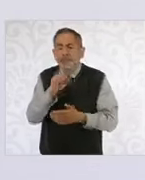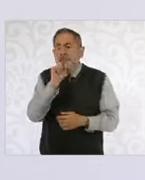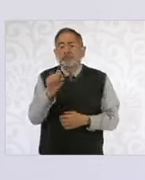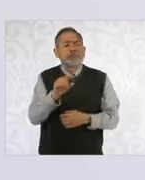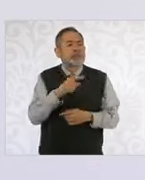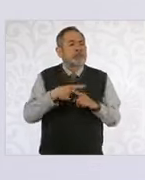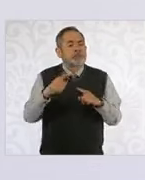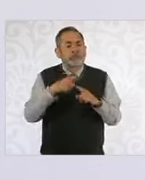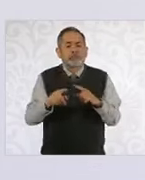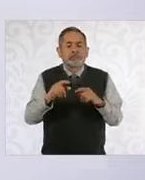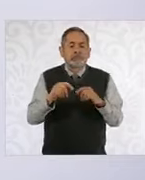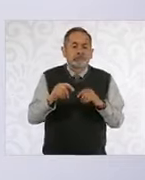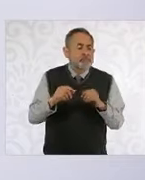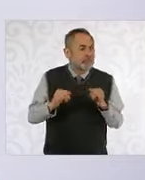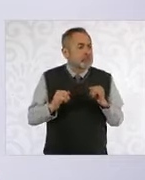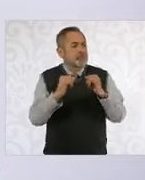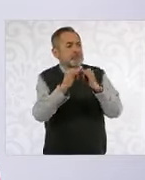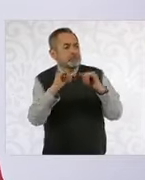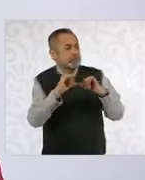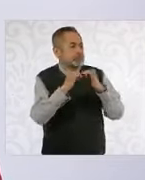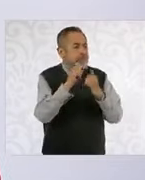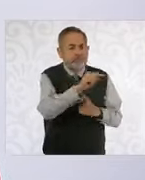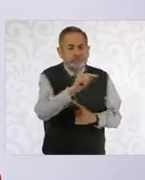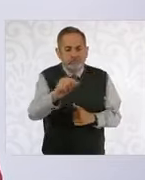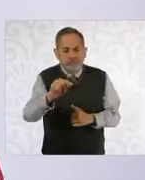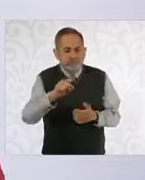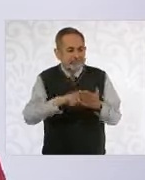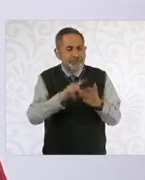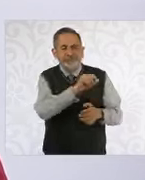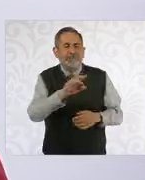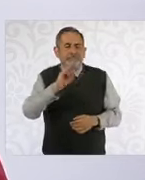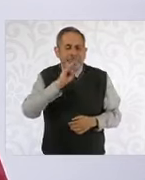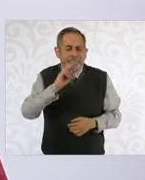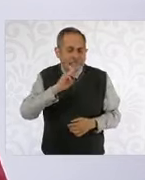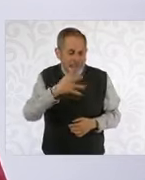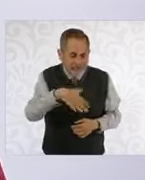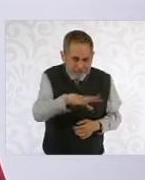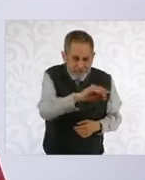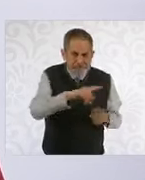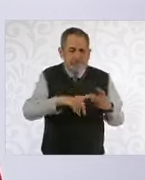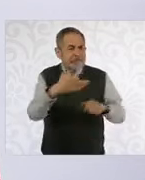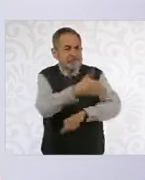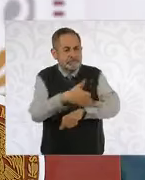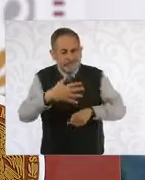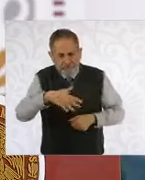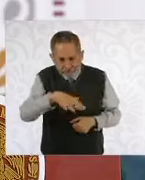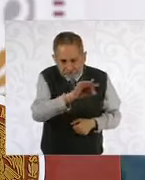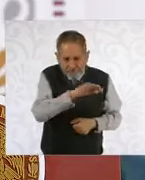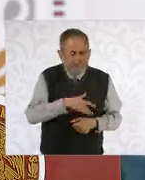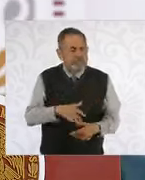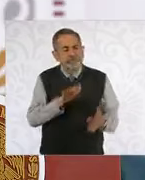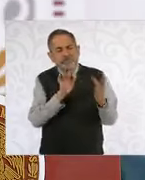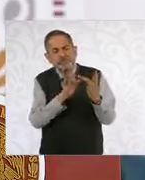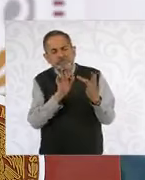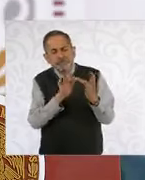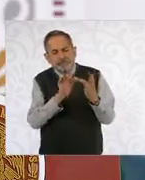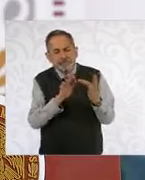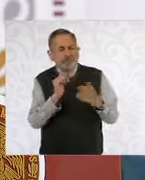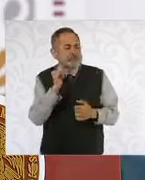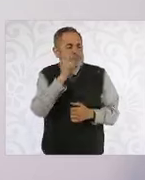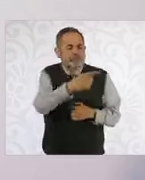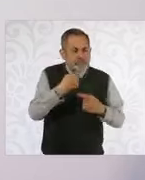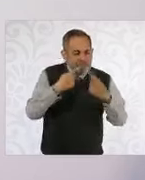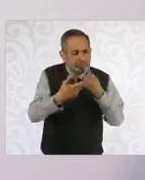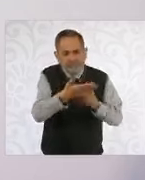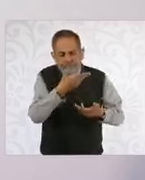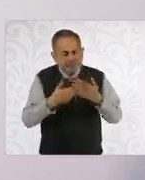distintas organizaciones de madres buscadoras, de familiares de buscadores, para buscadoras y buscadores,